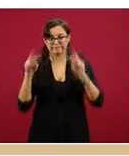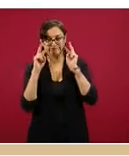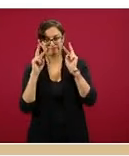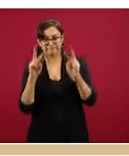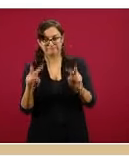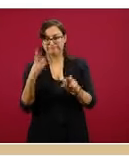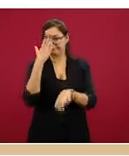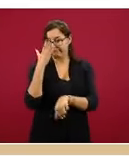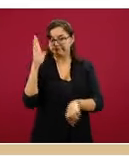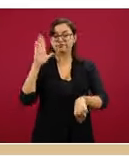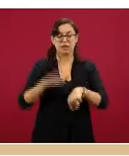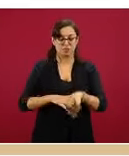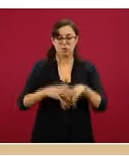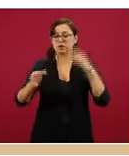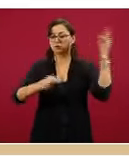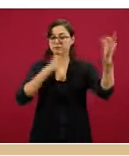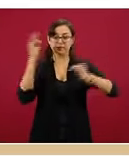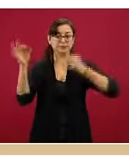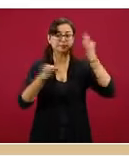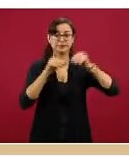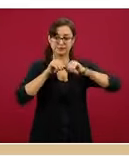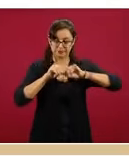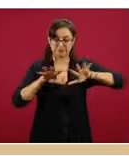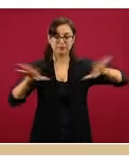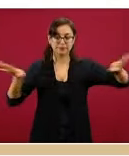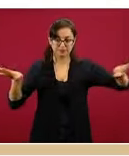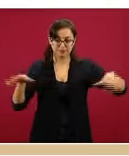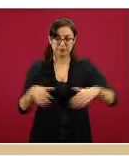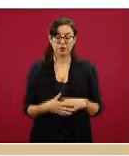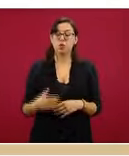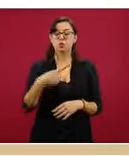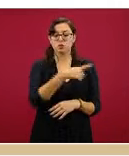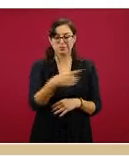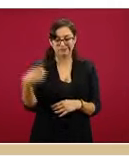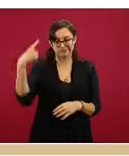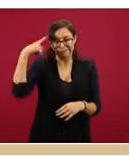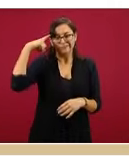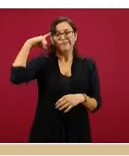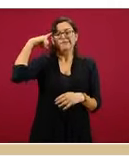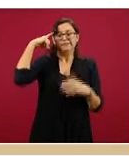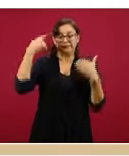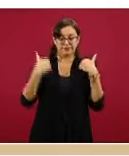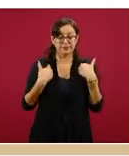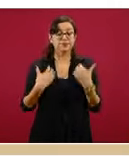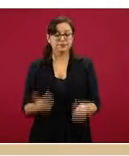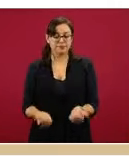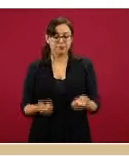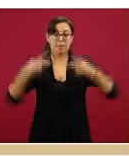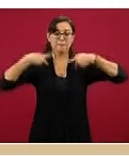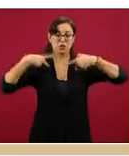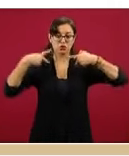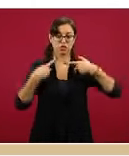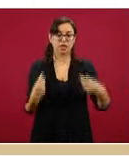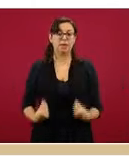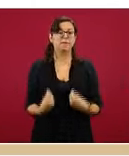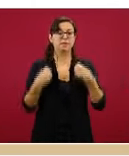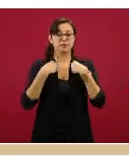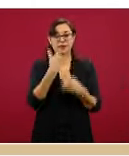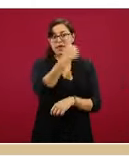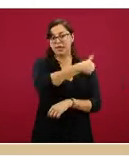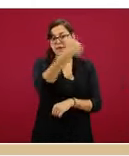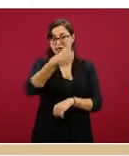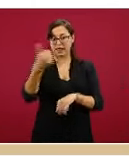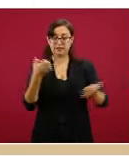difundir y sobre todo que tomen conciencia de él las personas que residen en los estados que